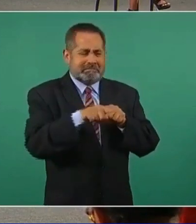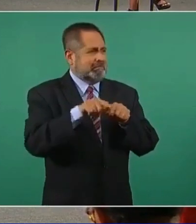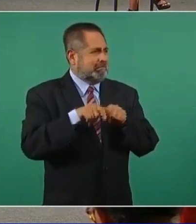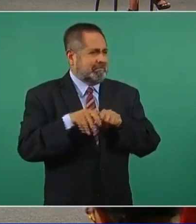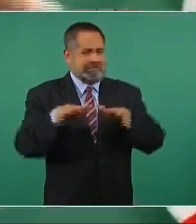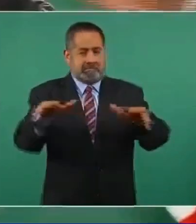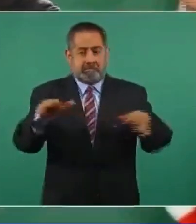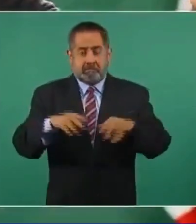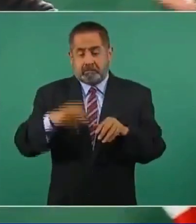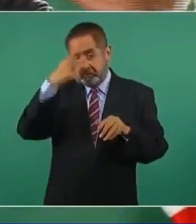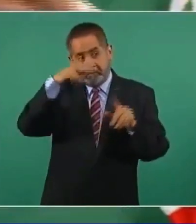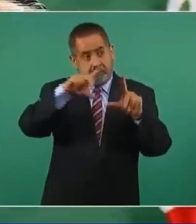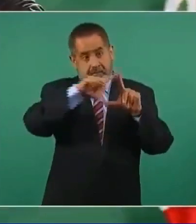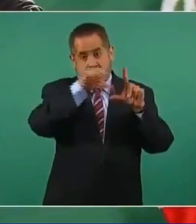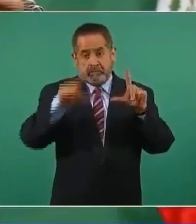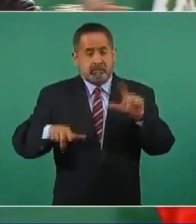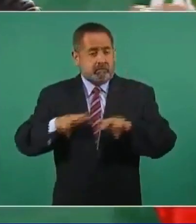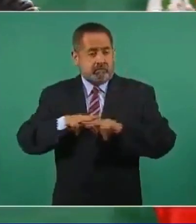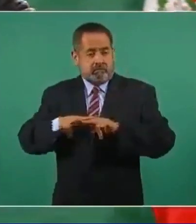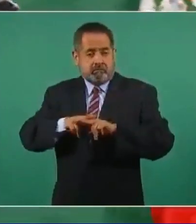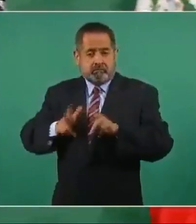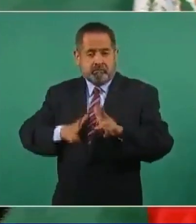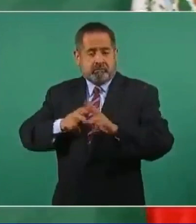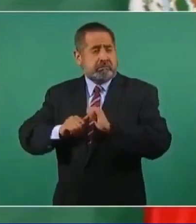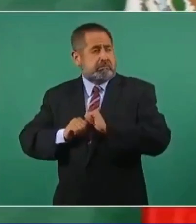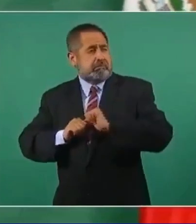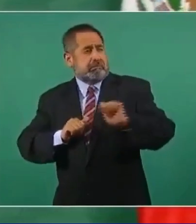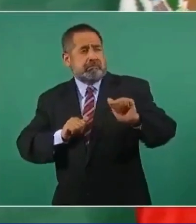Se comunicó todo el país con ferrocarriles.